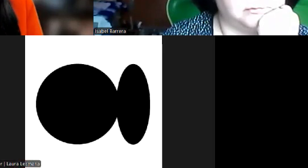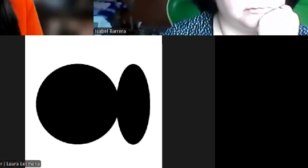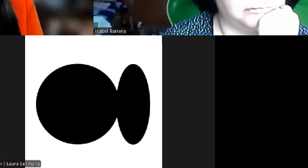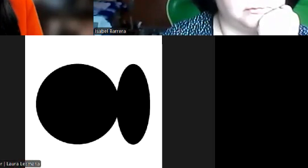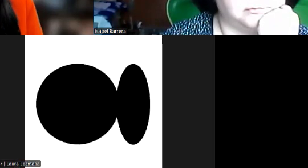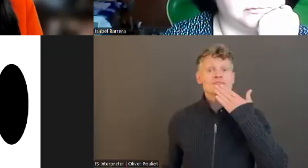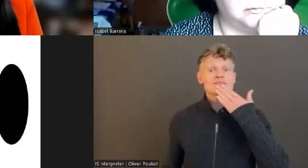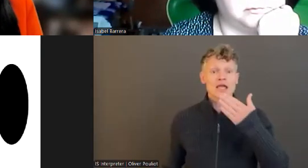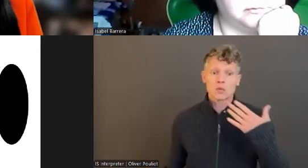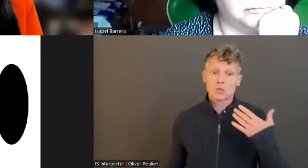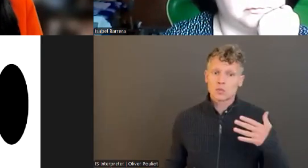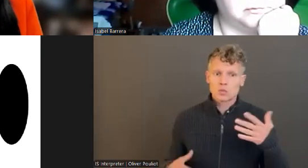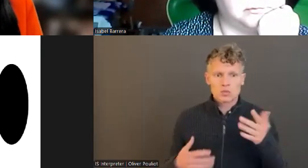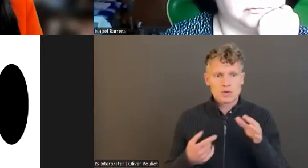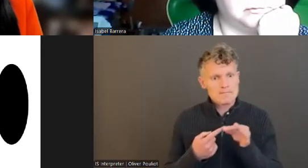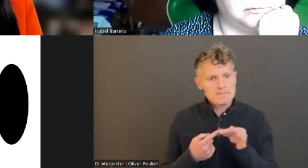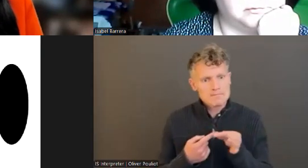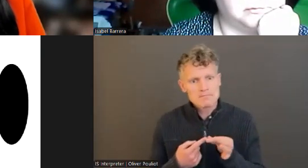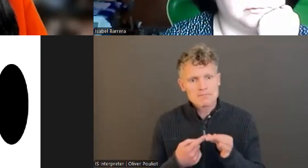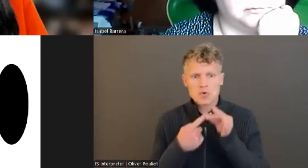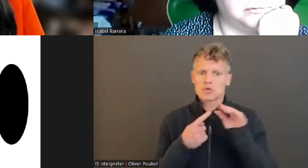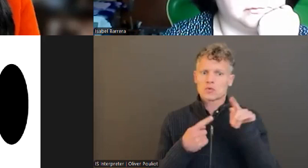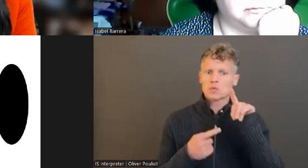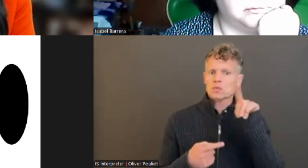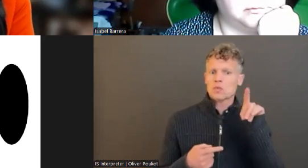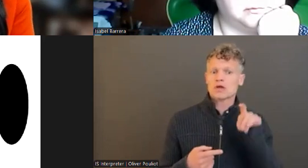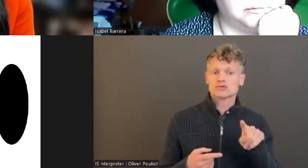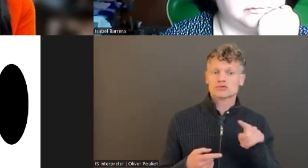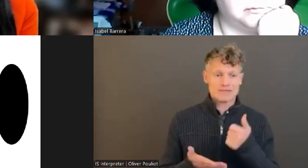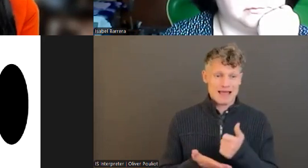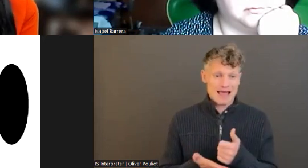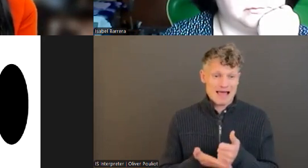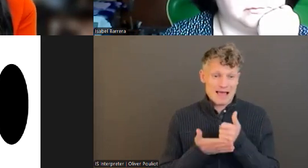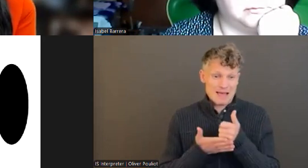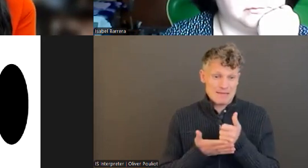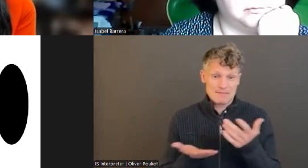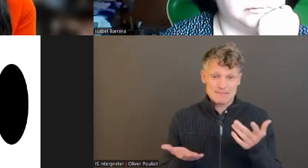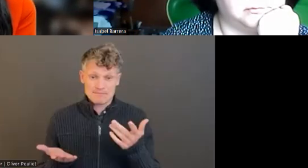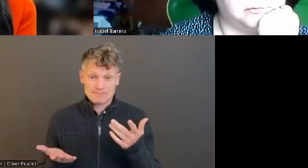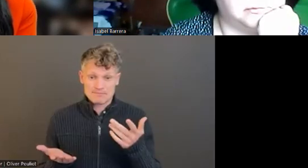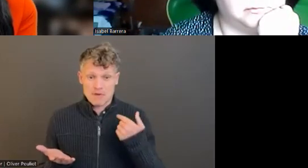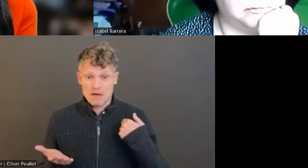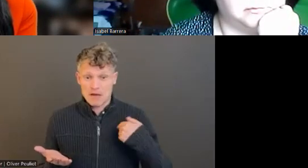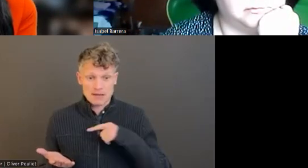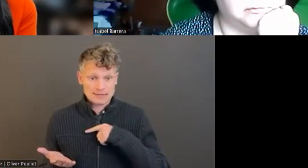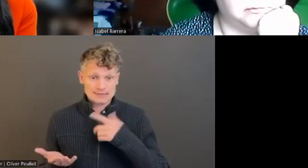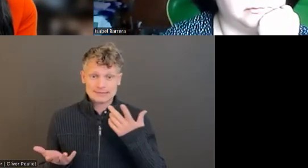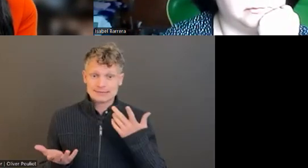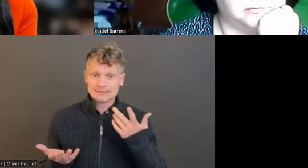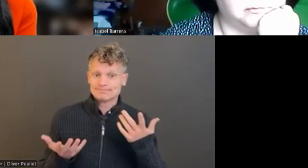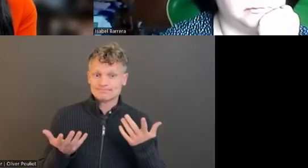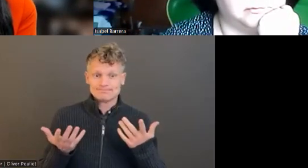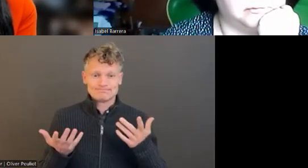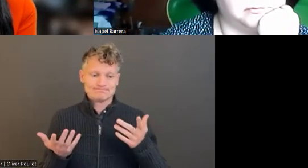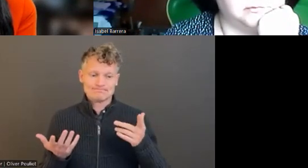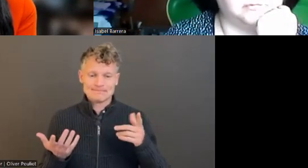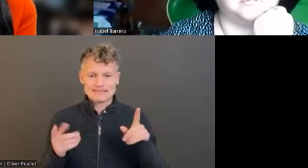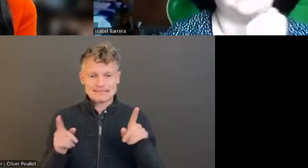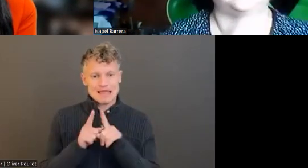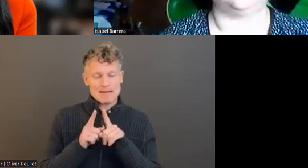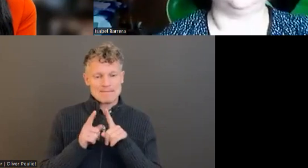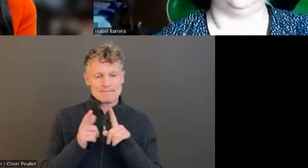una línea divisoria entre lo que es la responsabilidad del sector salud y la responsabilidad de otros